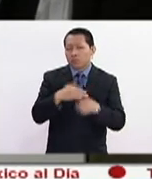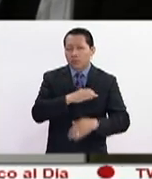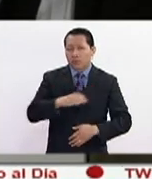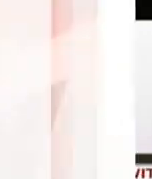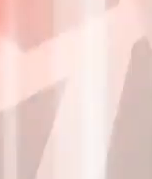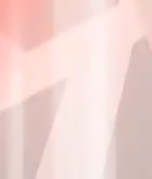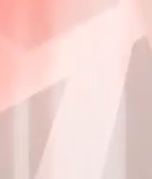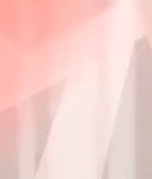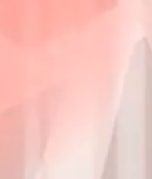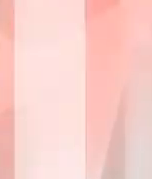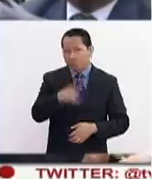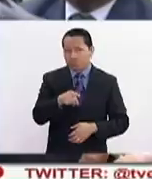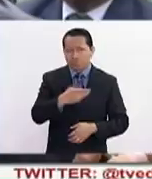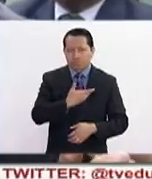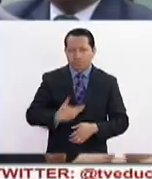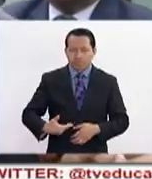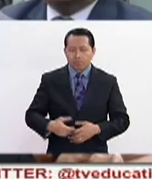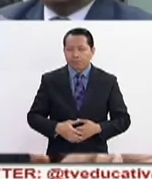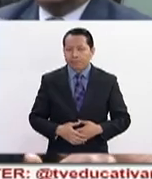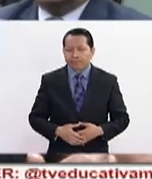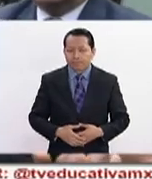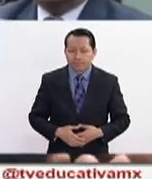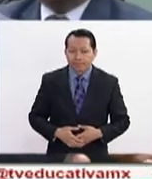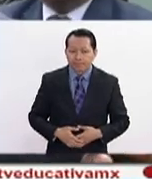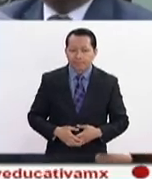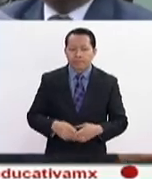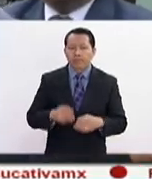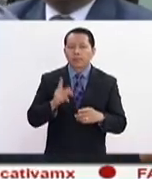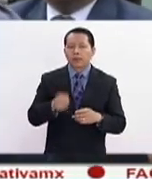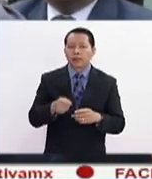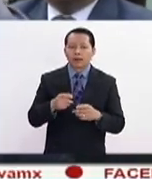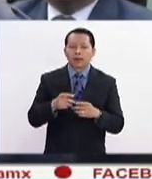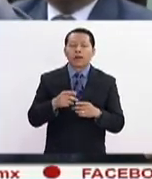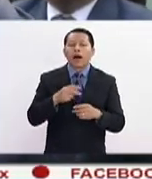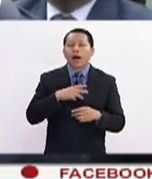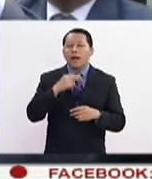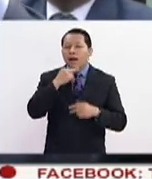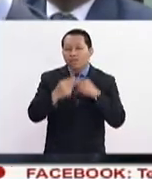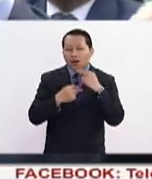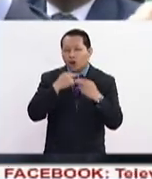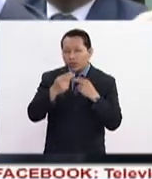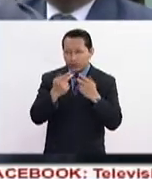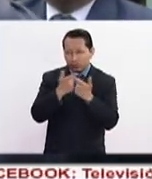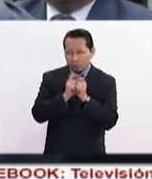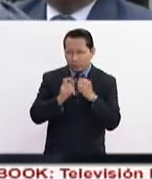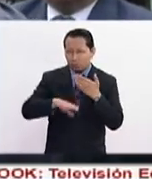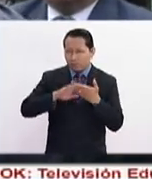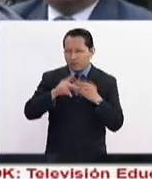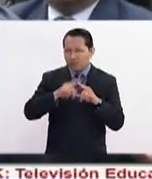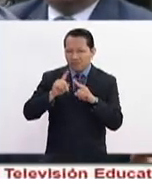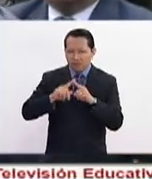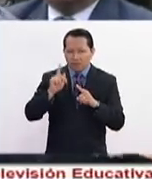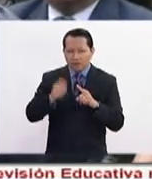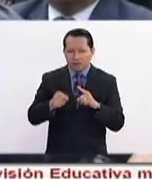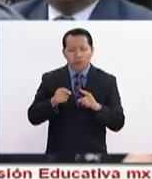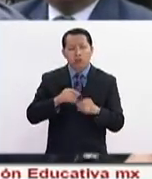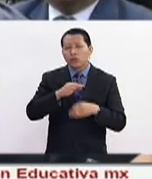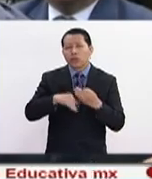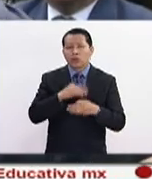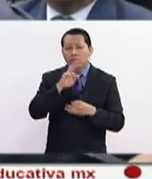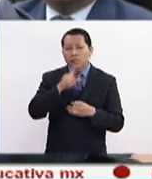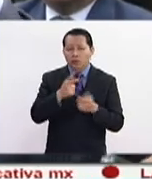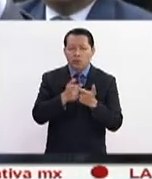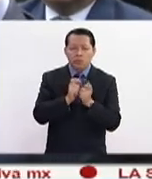presidencia. Son voces de la oposición, voces interesadas. Hay la mejor disposición de todos los